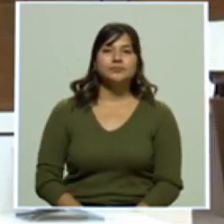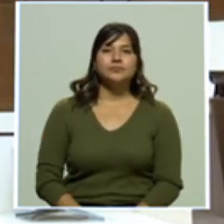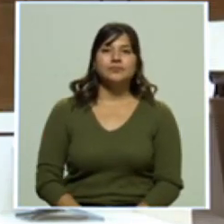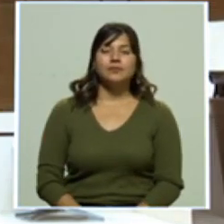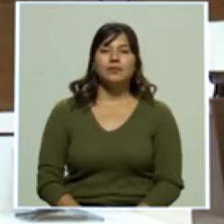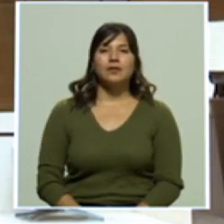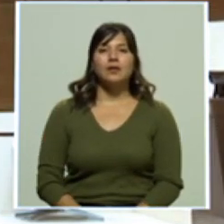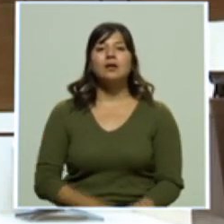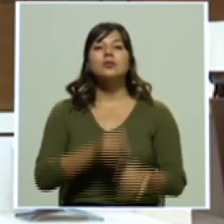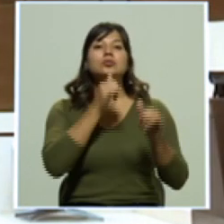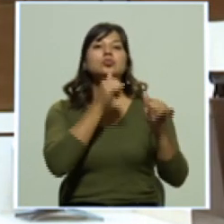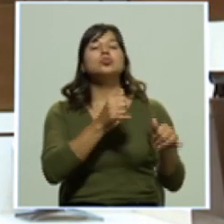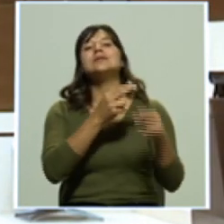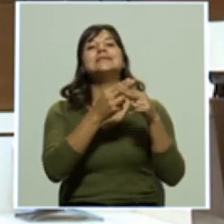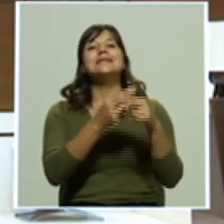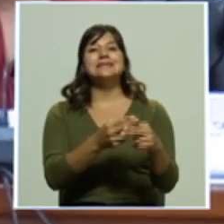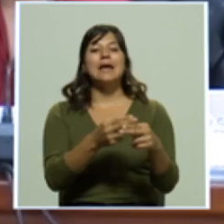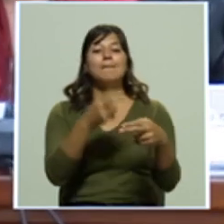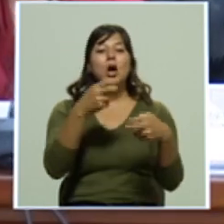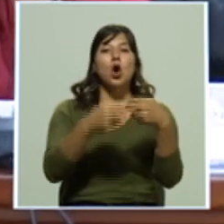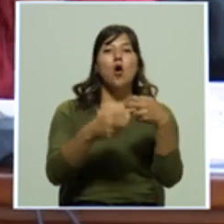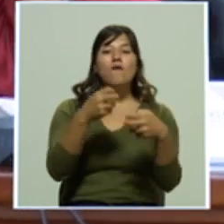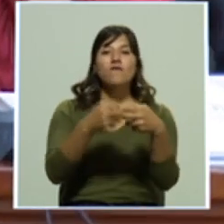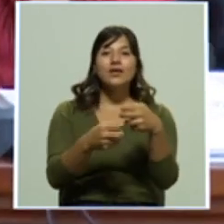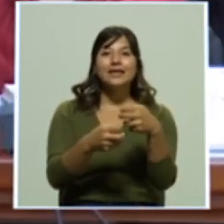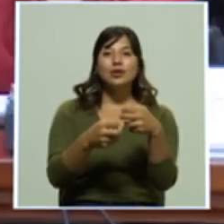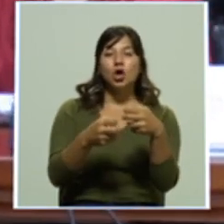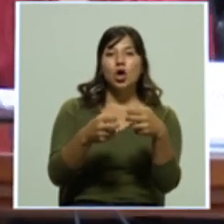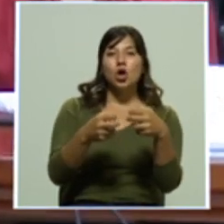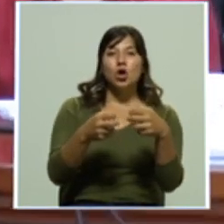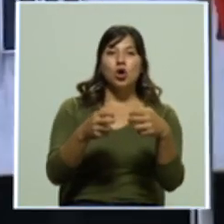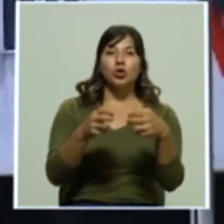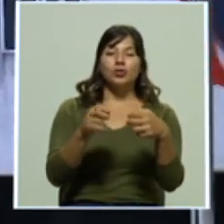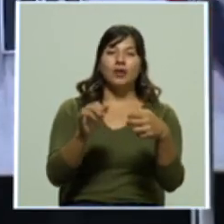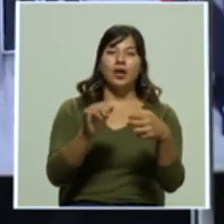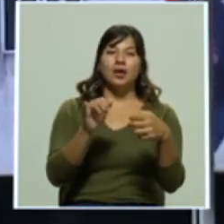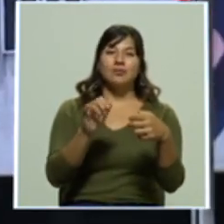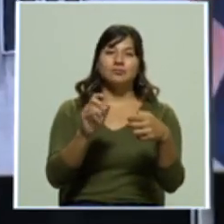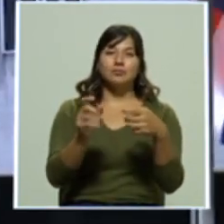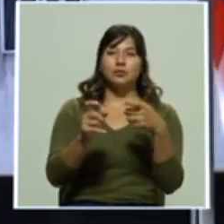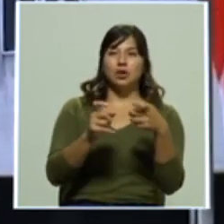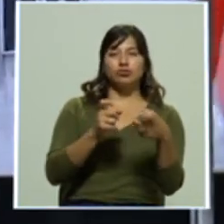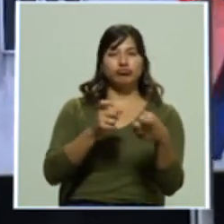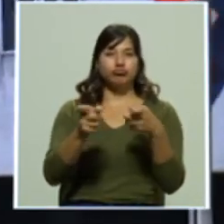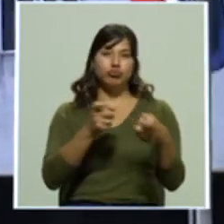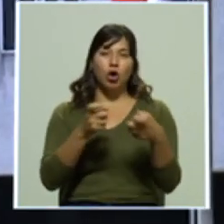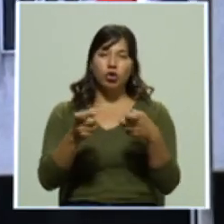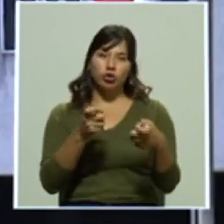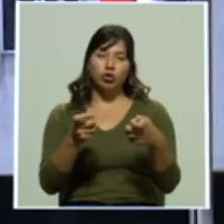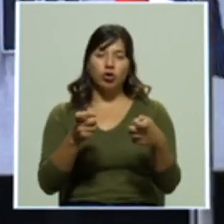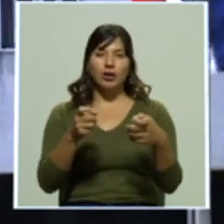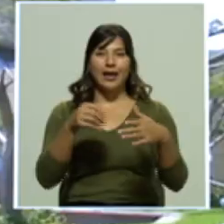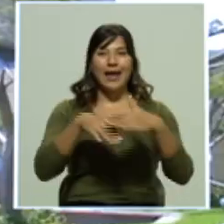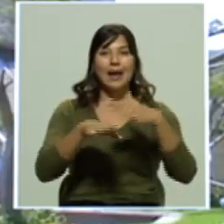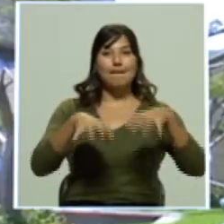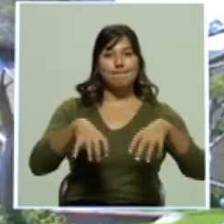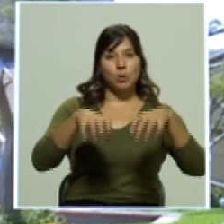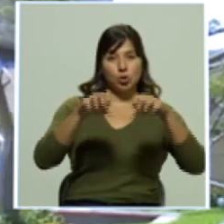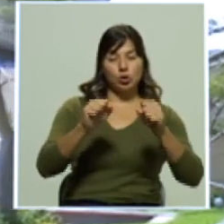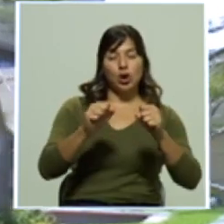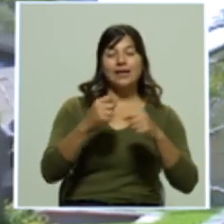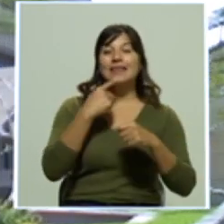El recurso llamado conflicto de competencias entre poderes de la República es inusual que se utilice. De acuerdo con el abogado especialista en